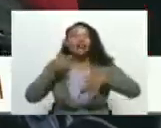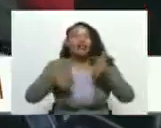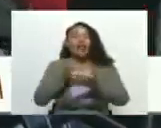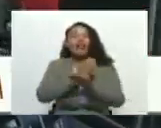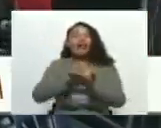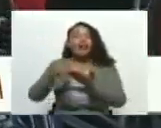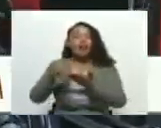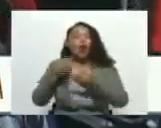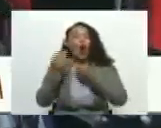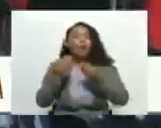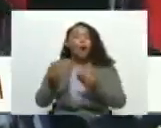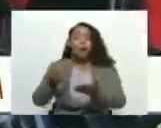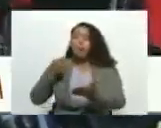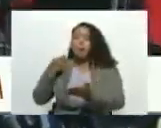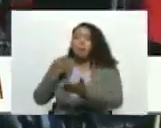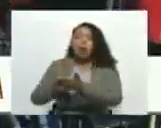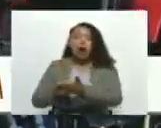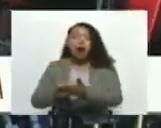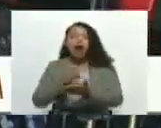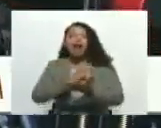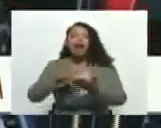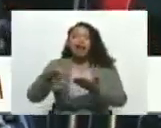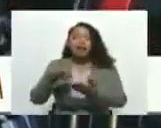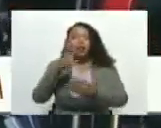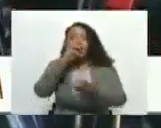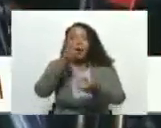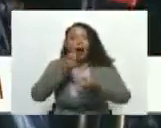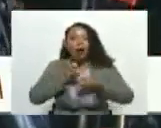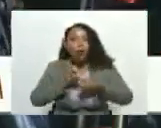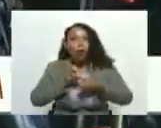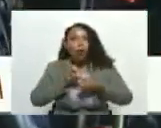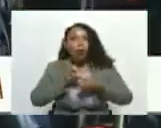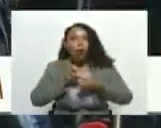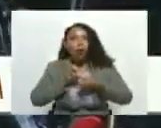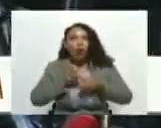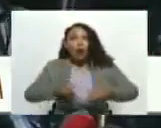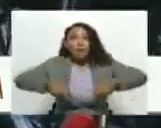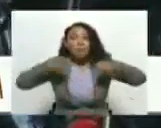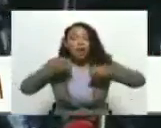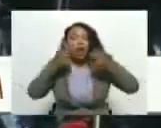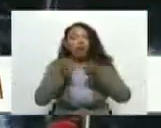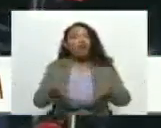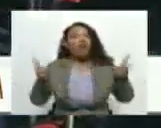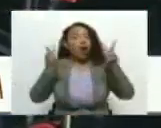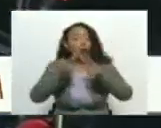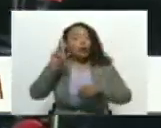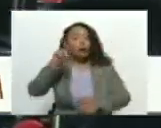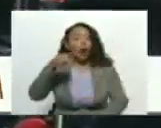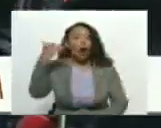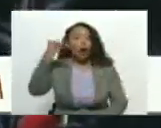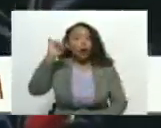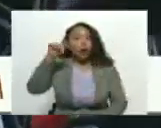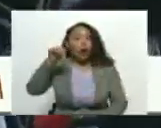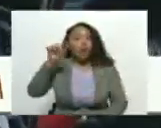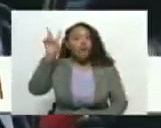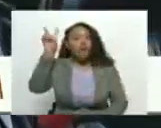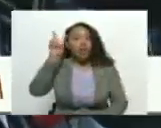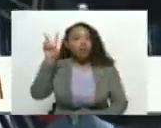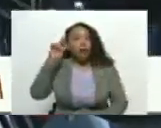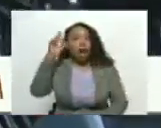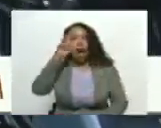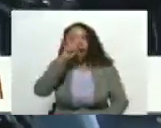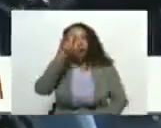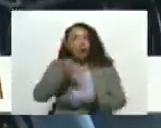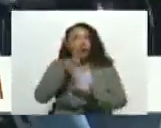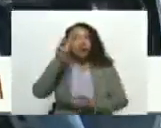cómo financiar a través de créditos de la banca, a través del mercado de valores, que también Venezuela en el año 2022 tuvo